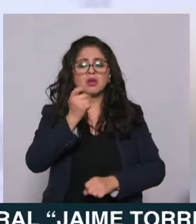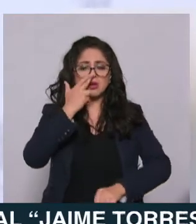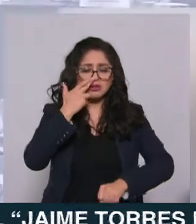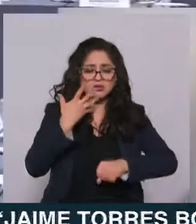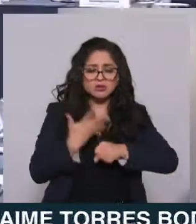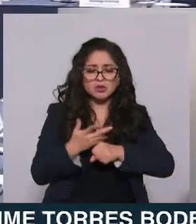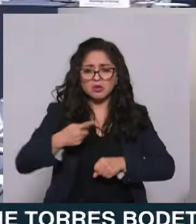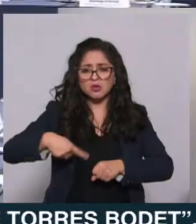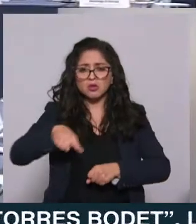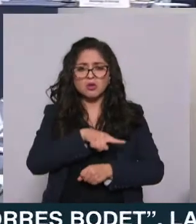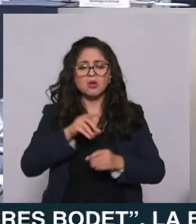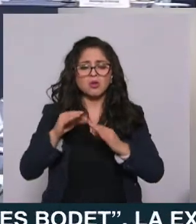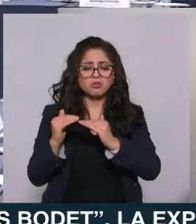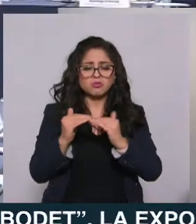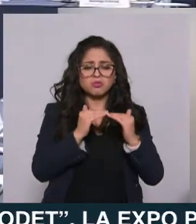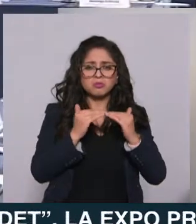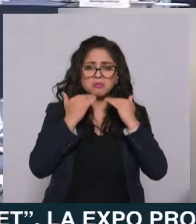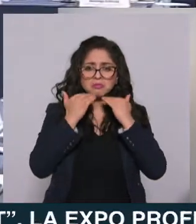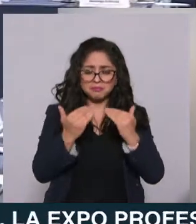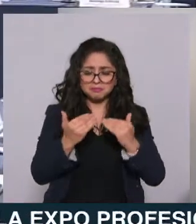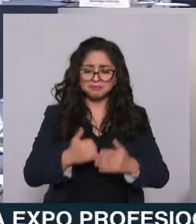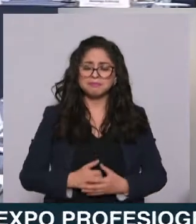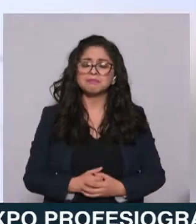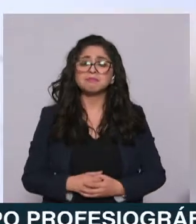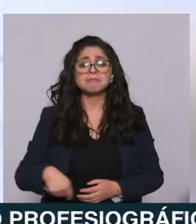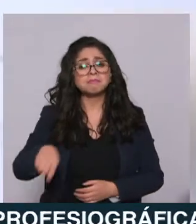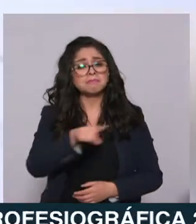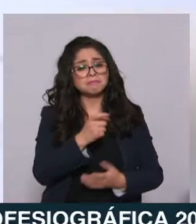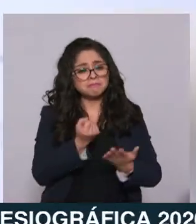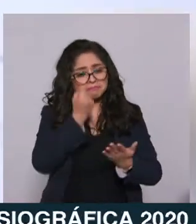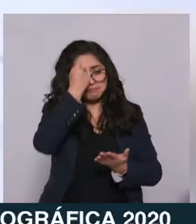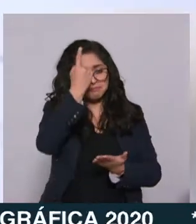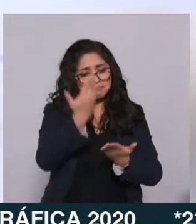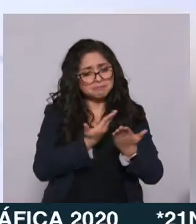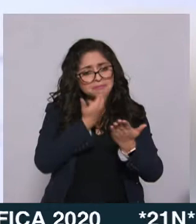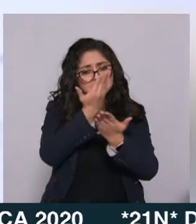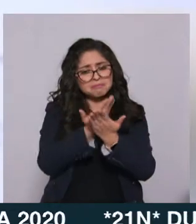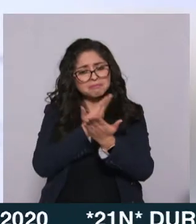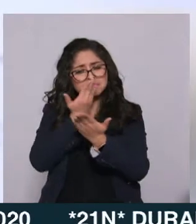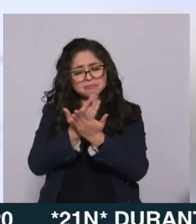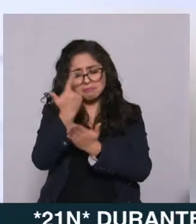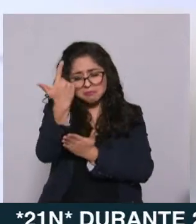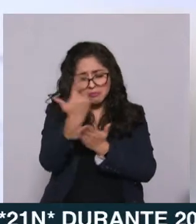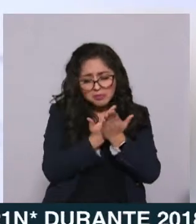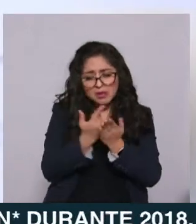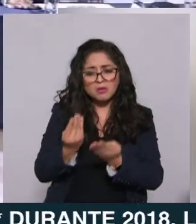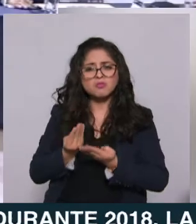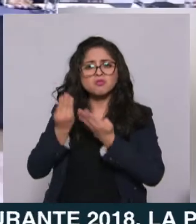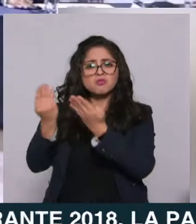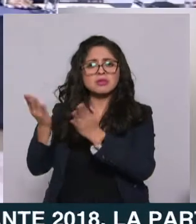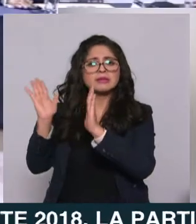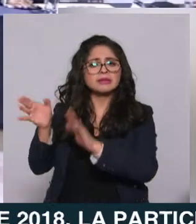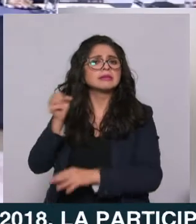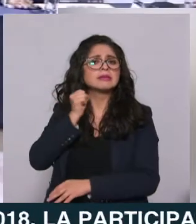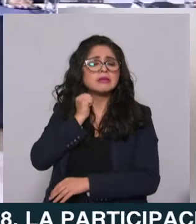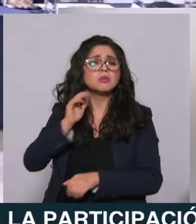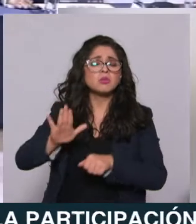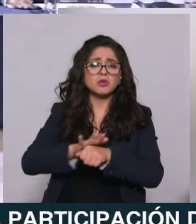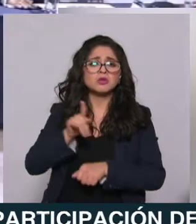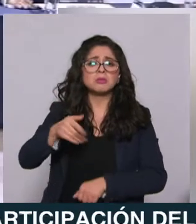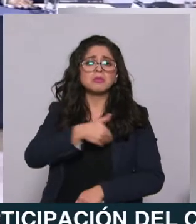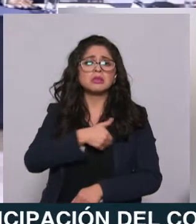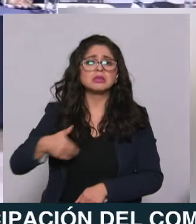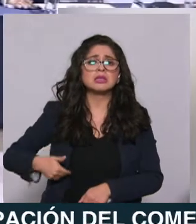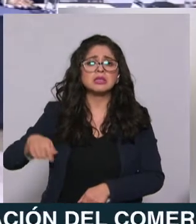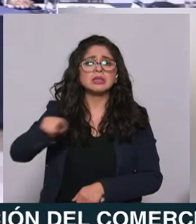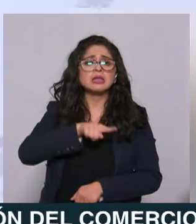responsabilidad. El paquete de iniciativas fue enviado al Senado de la República. Por ello, el presidente de la Junta de Coordinación